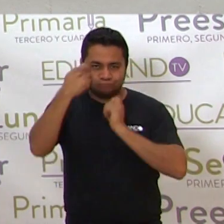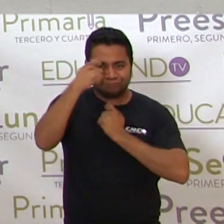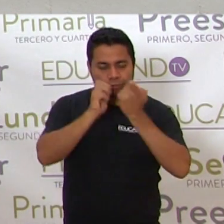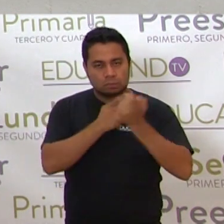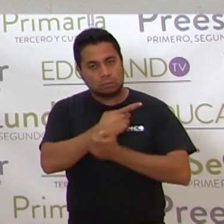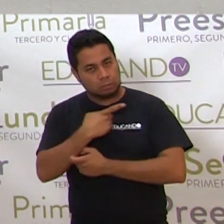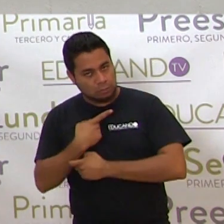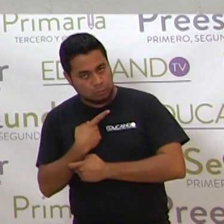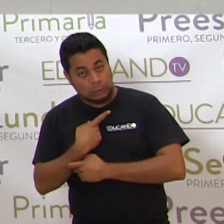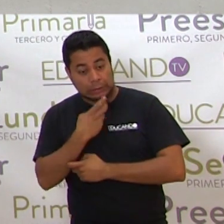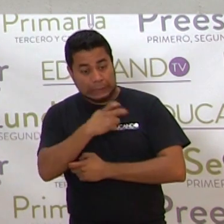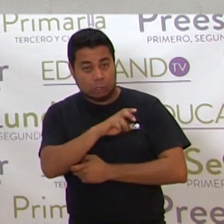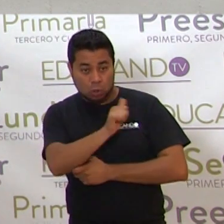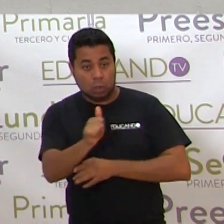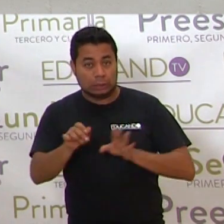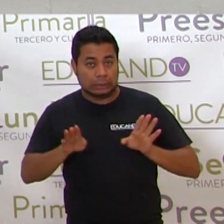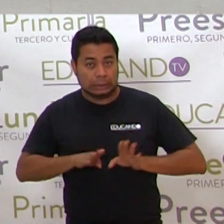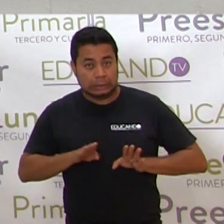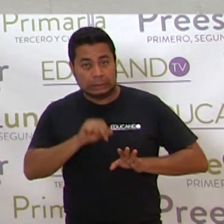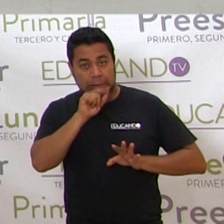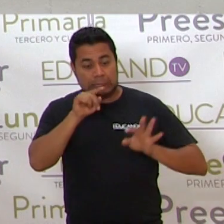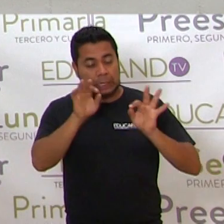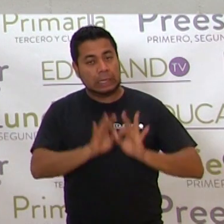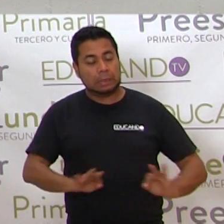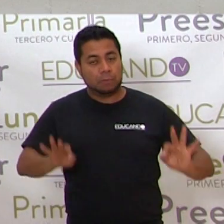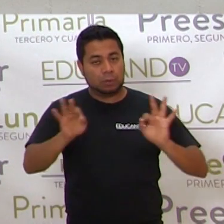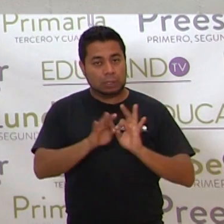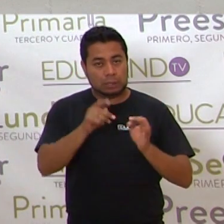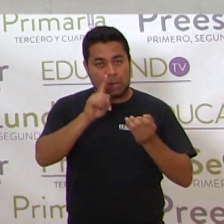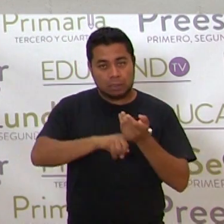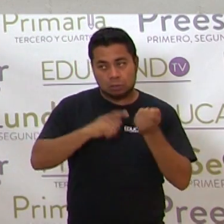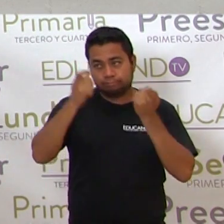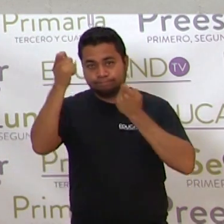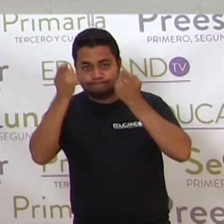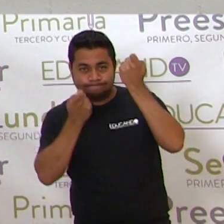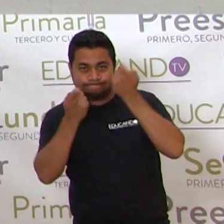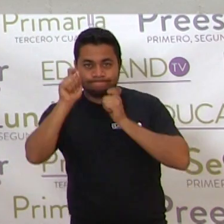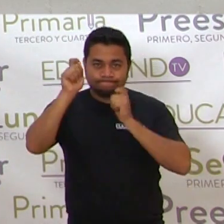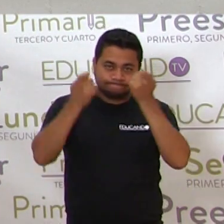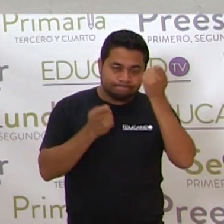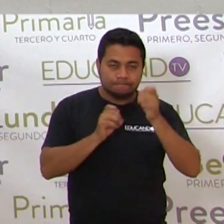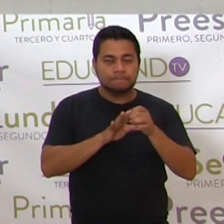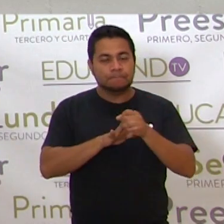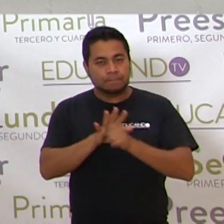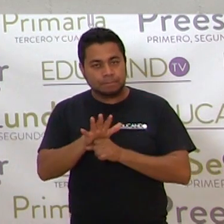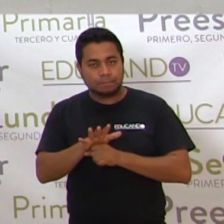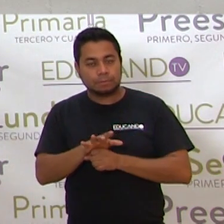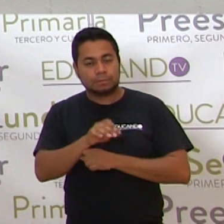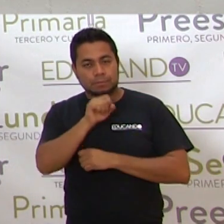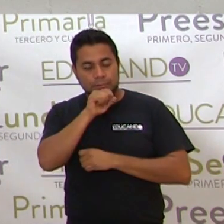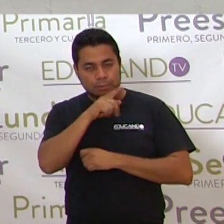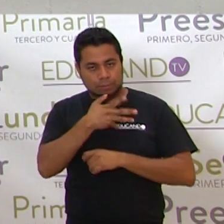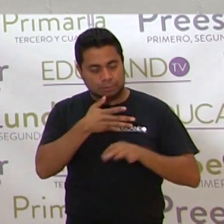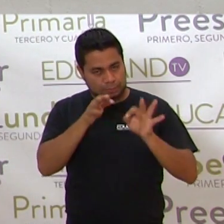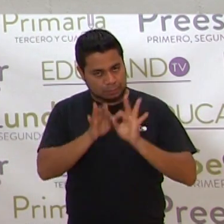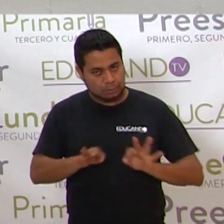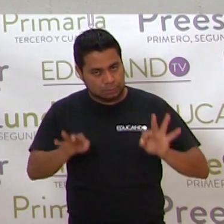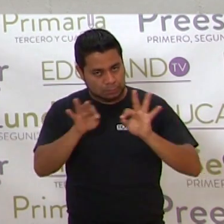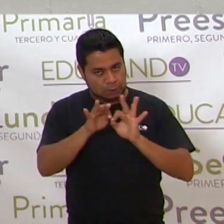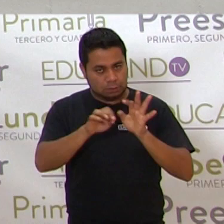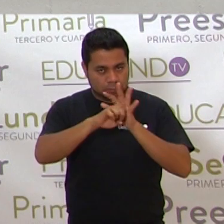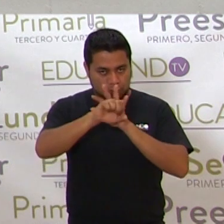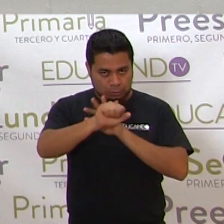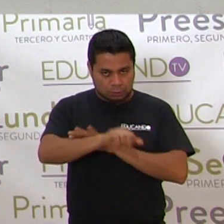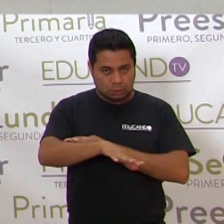es otra de las características primordiales, qué gestos deben de hacer. Y, muy importante, las